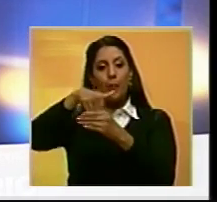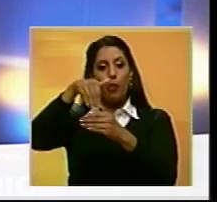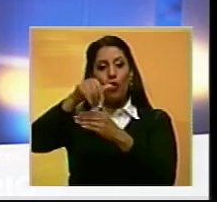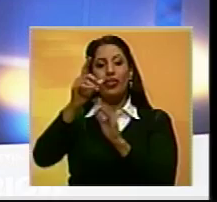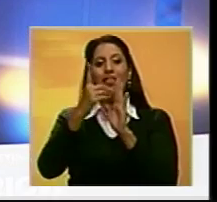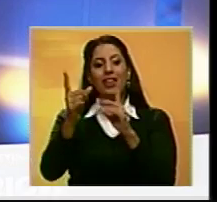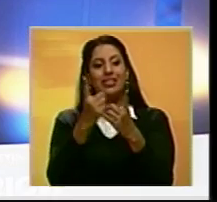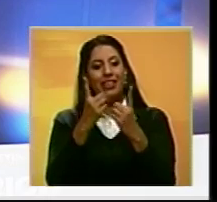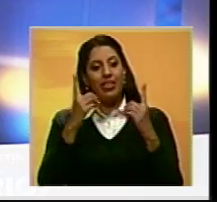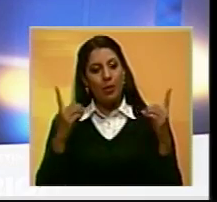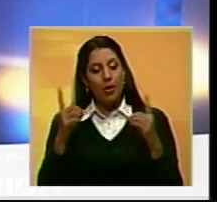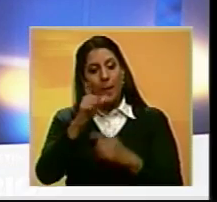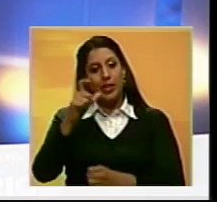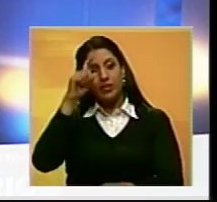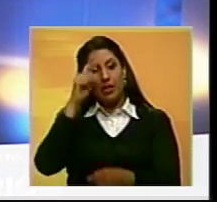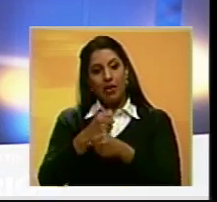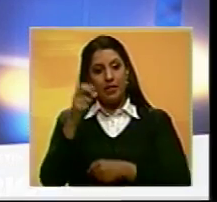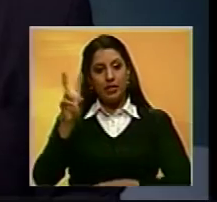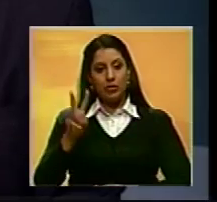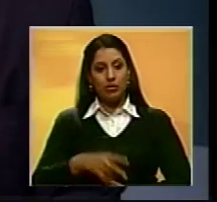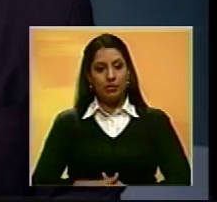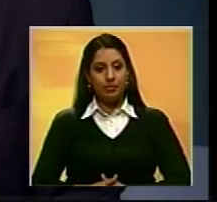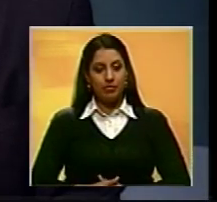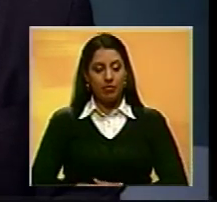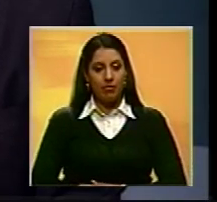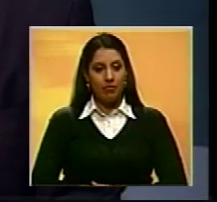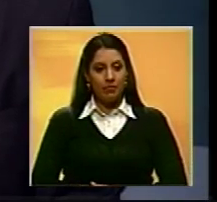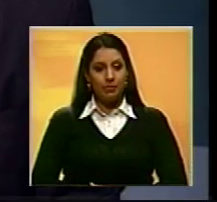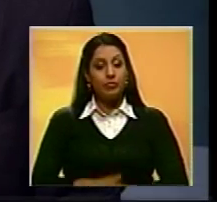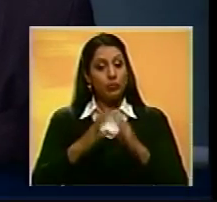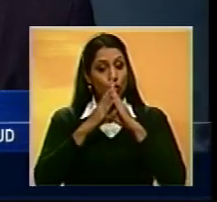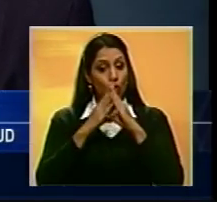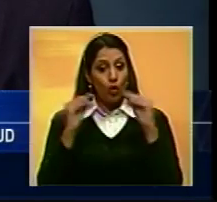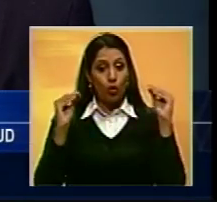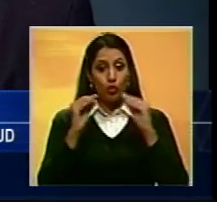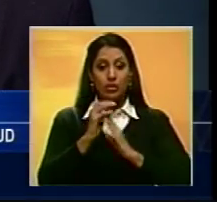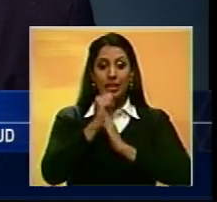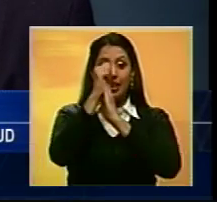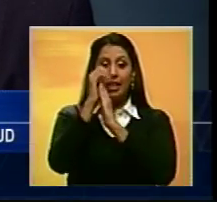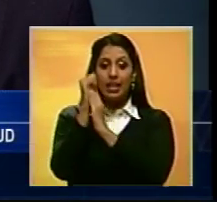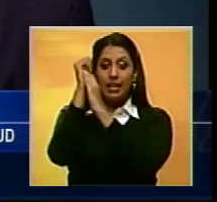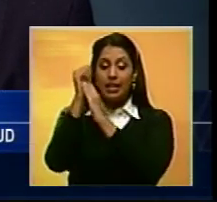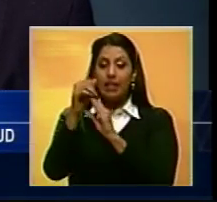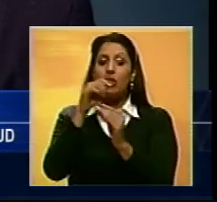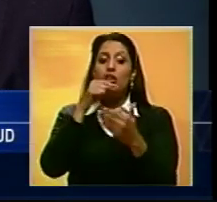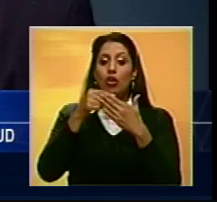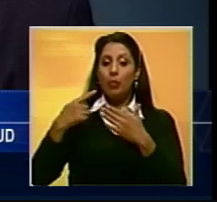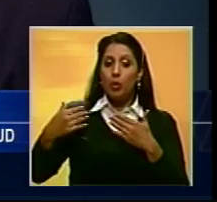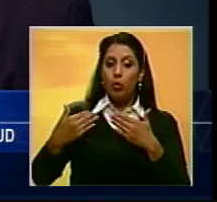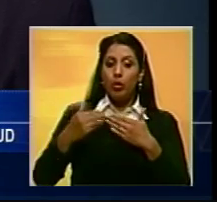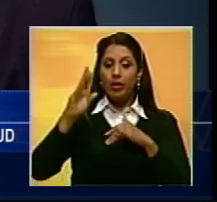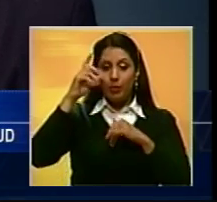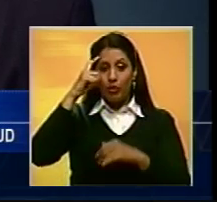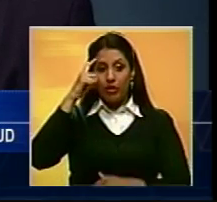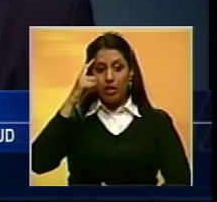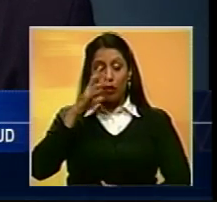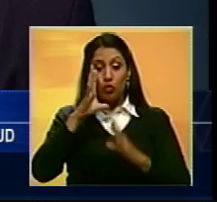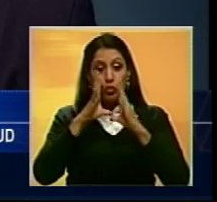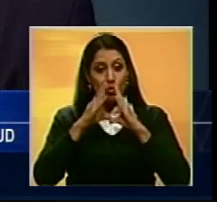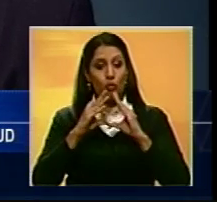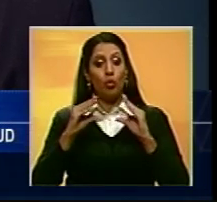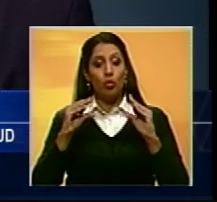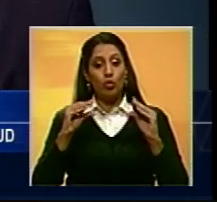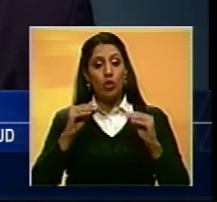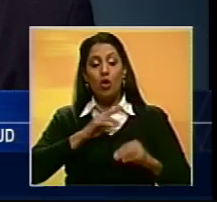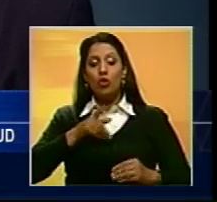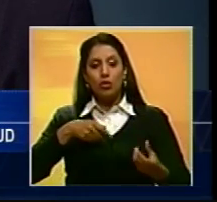derecho democrático de los venezolanos. Todos los líderes que se han pronunciado en estos últimos días, todos,